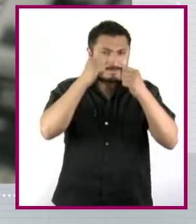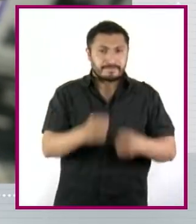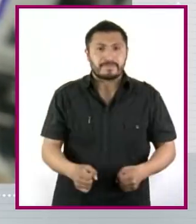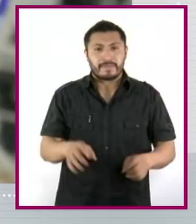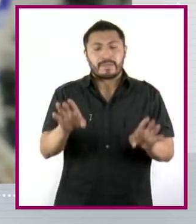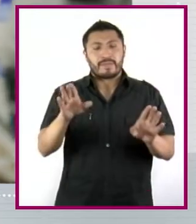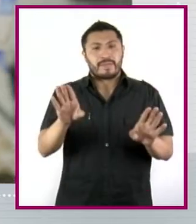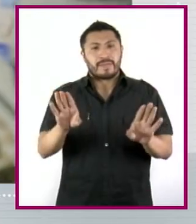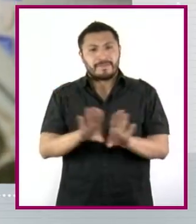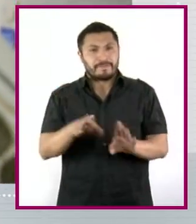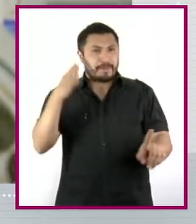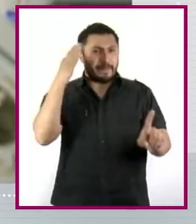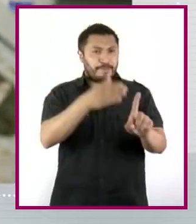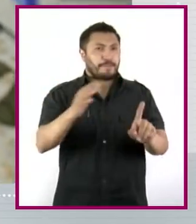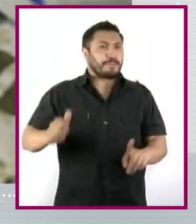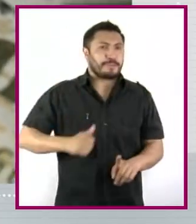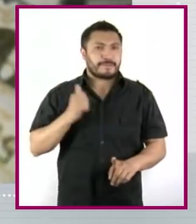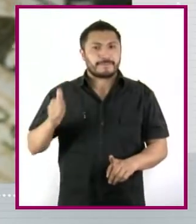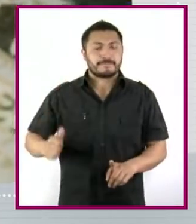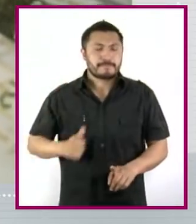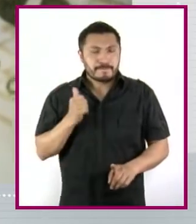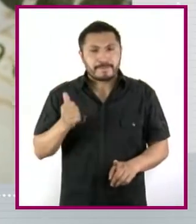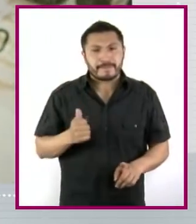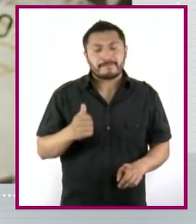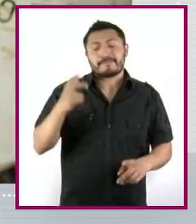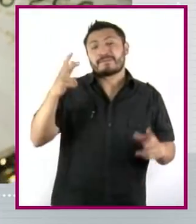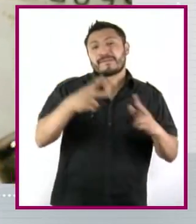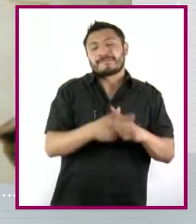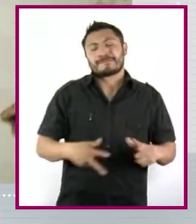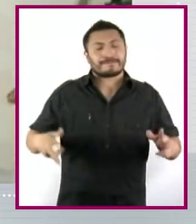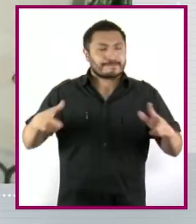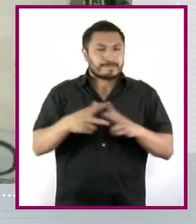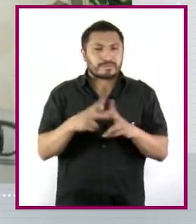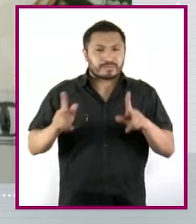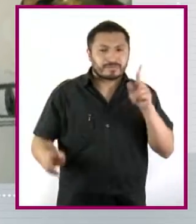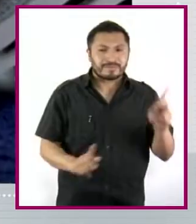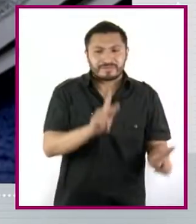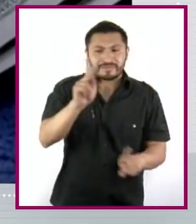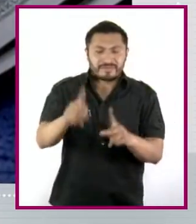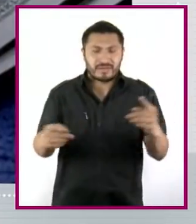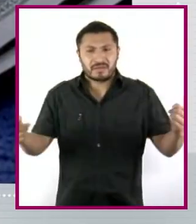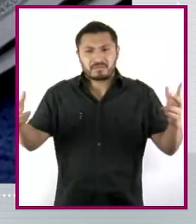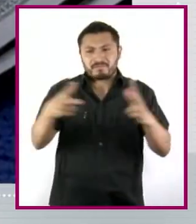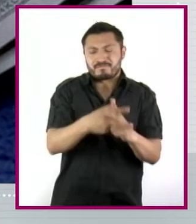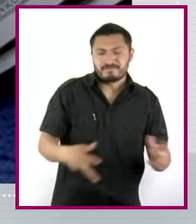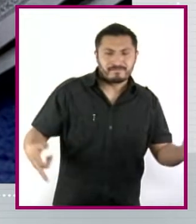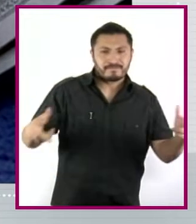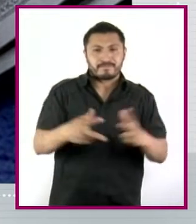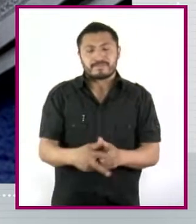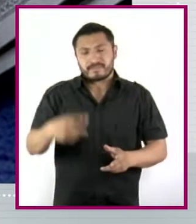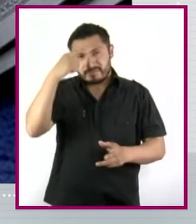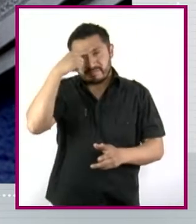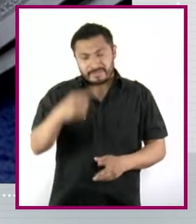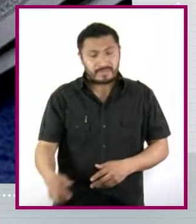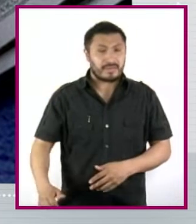de aprovechar esta lucha de los pueblos pues para un beneficio